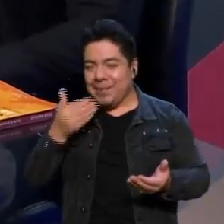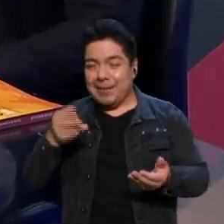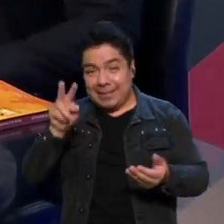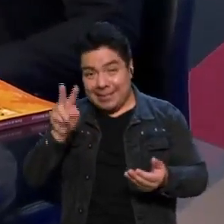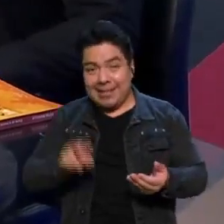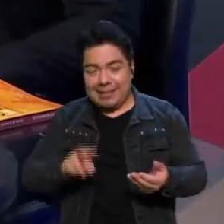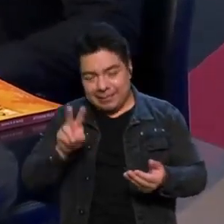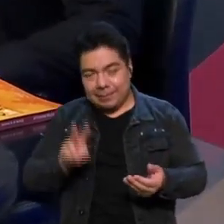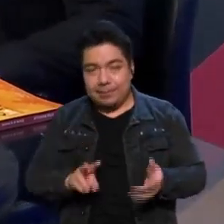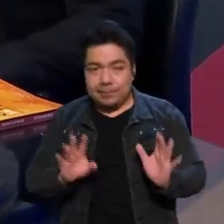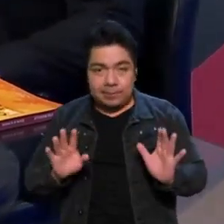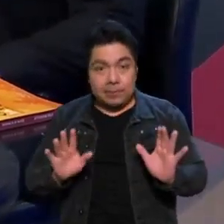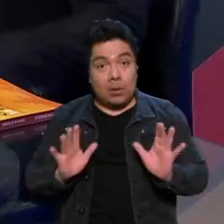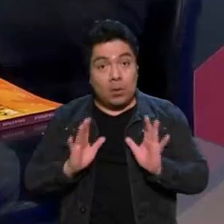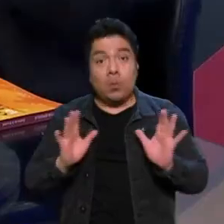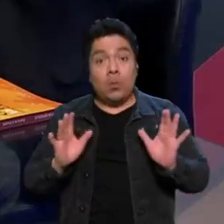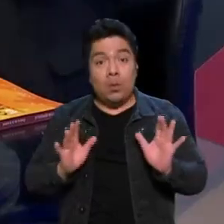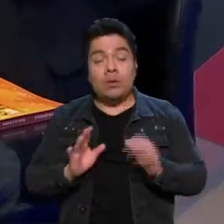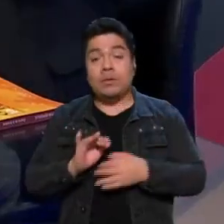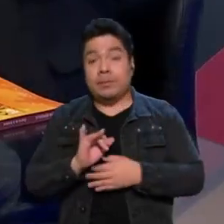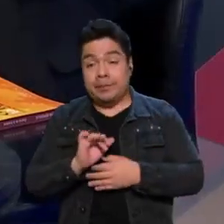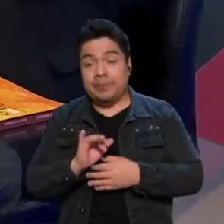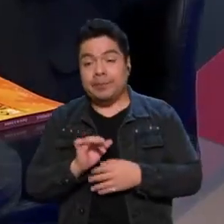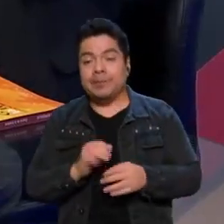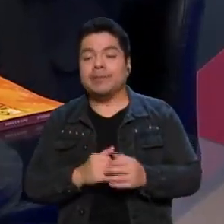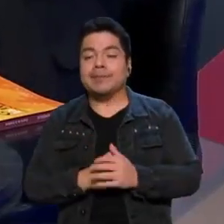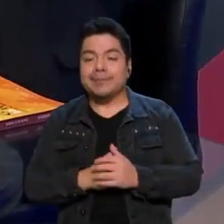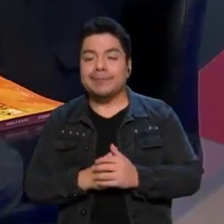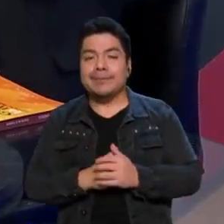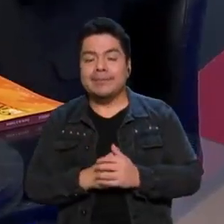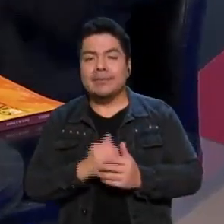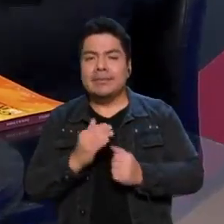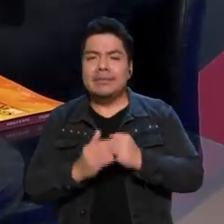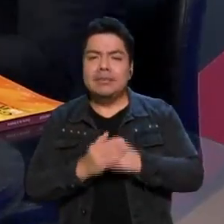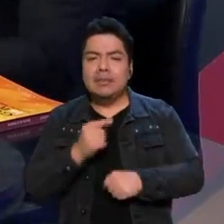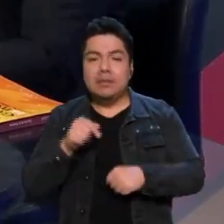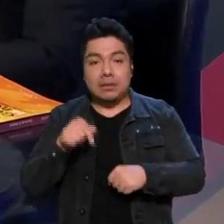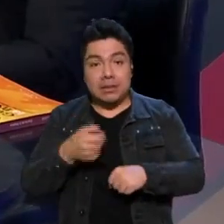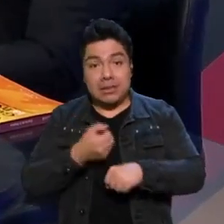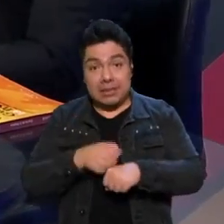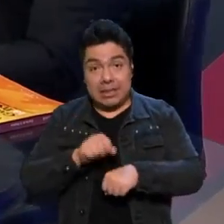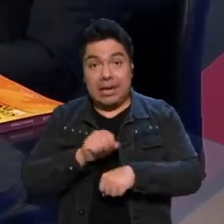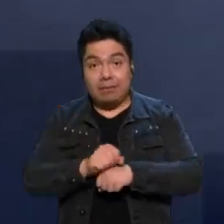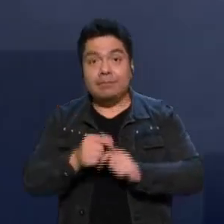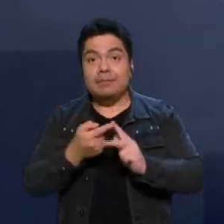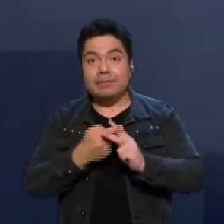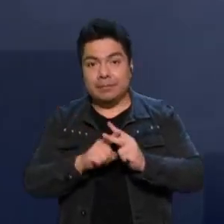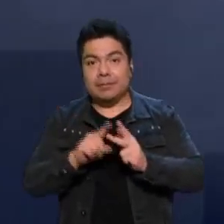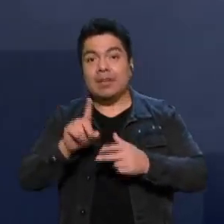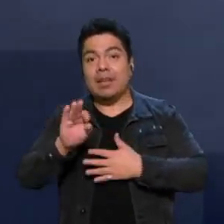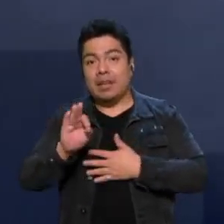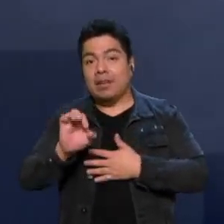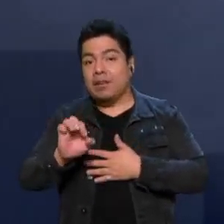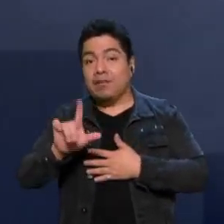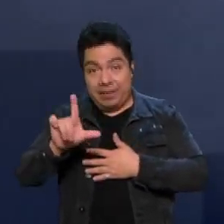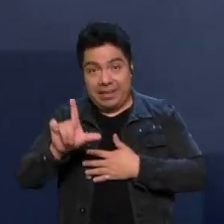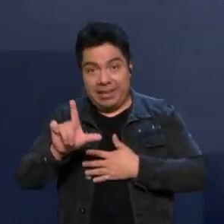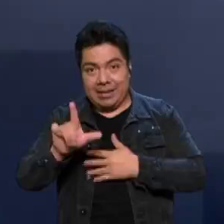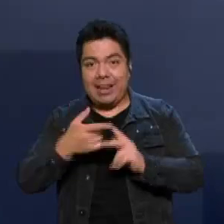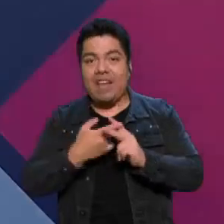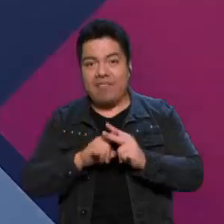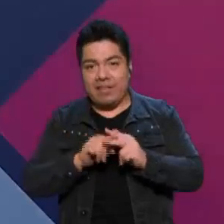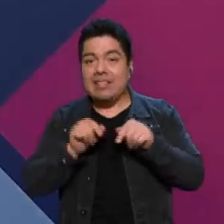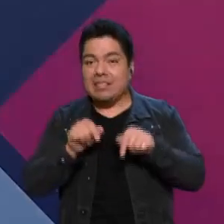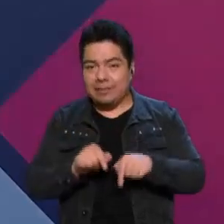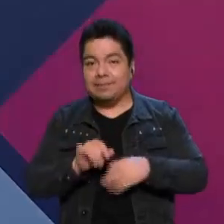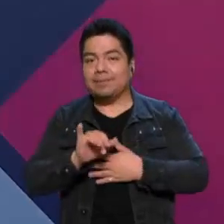verdad que sí. Y con una sorpresa, verdaderamente. Sí, una sorpresa. Porque esta semana inicia la Feria Internacional del Libro del Zócalo. Esta